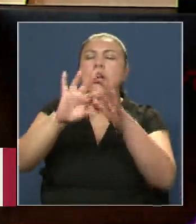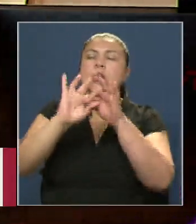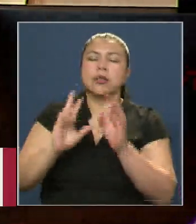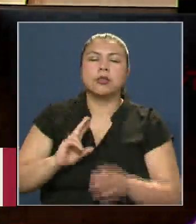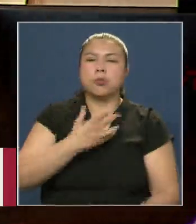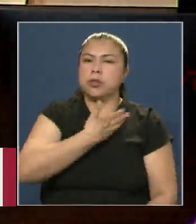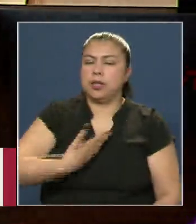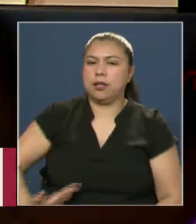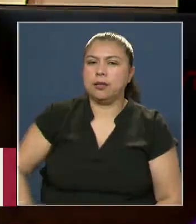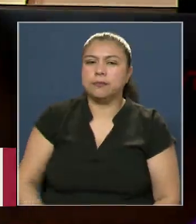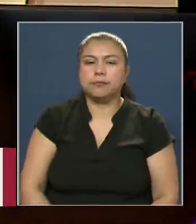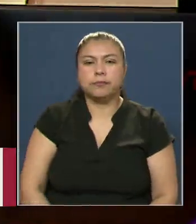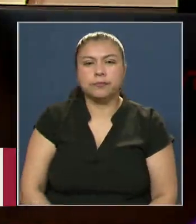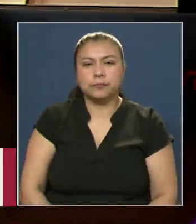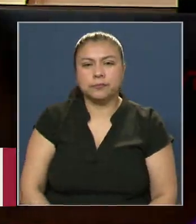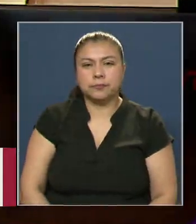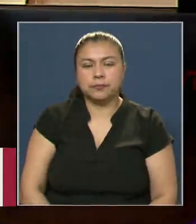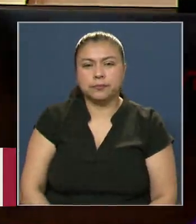presidente.